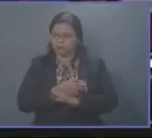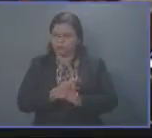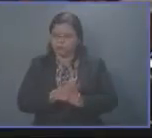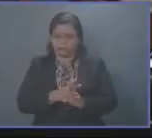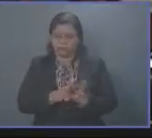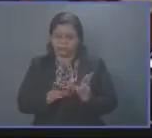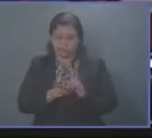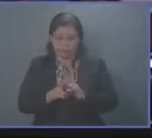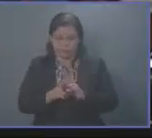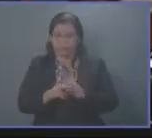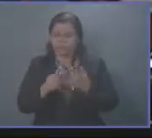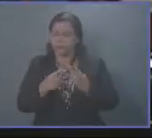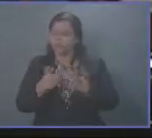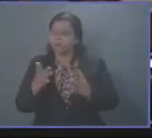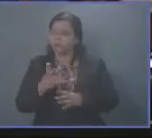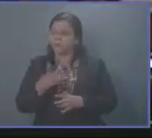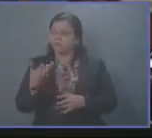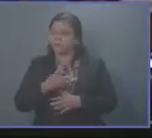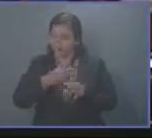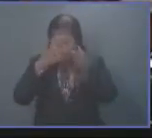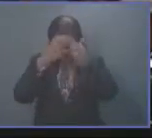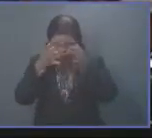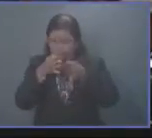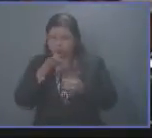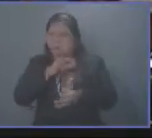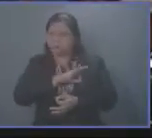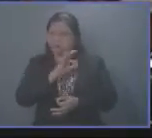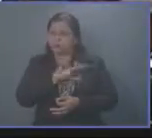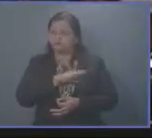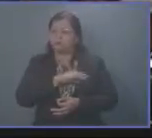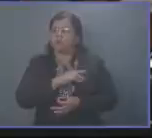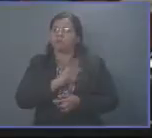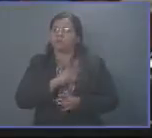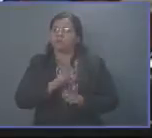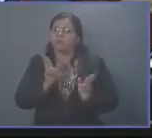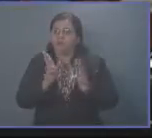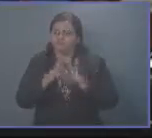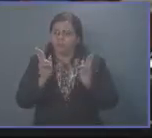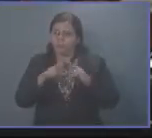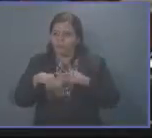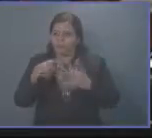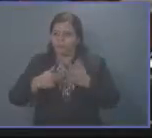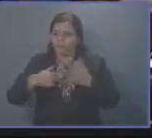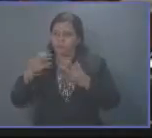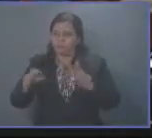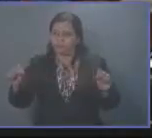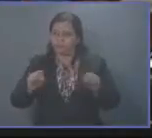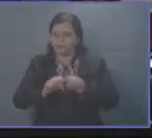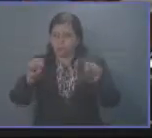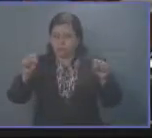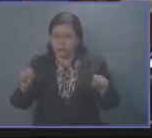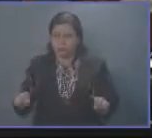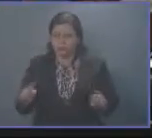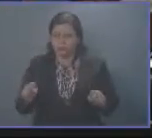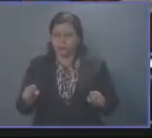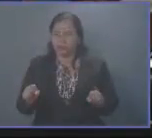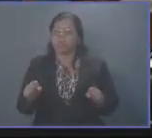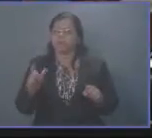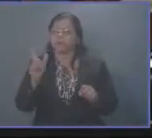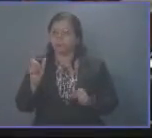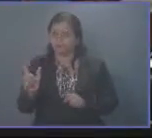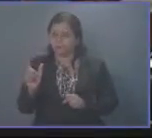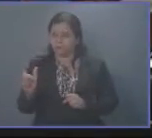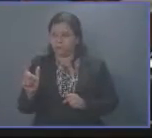la suscrita comisión emite dictamen favorable a que se reforme la ley del sistema de tarjetas de crédito. Para ello,